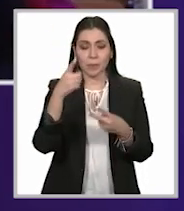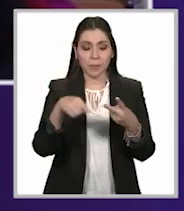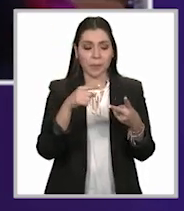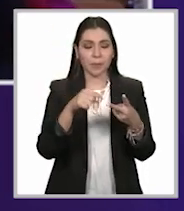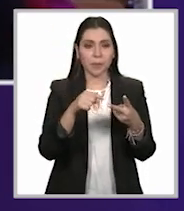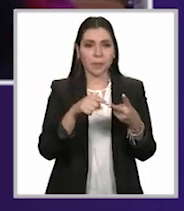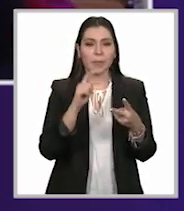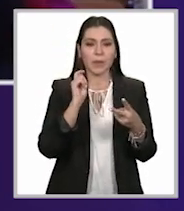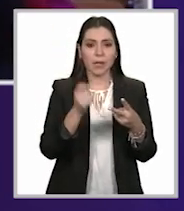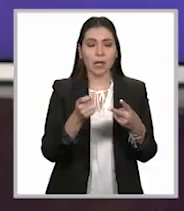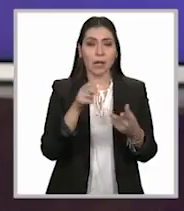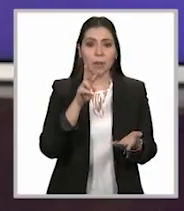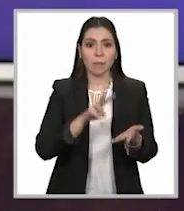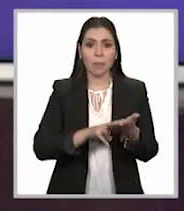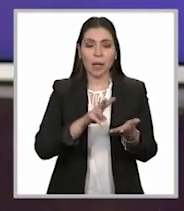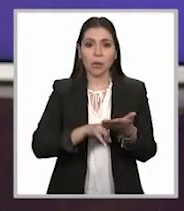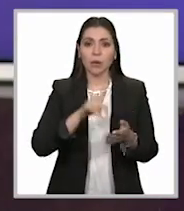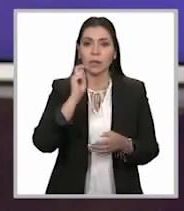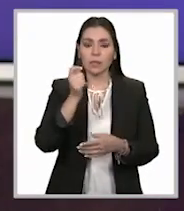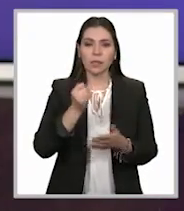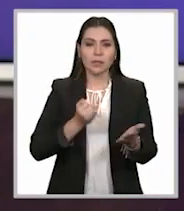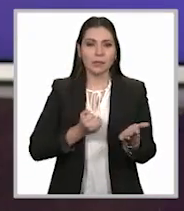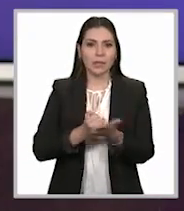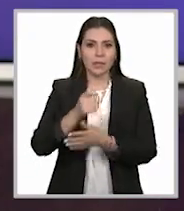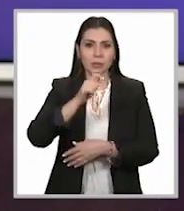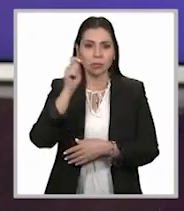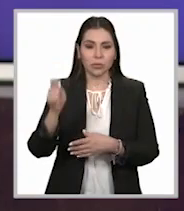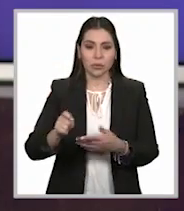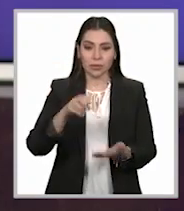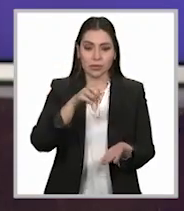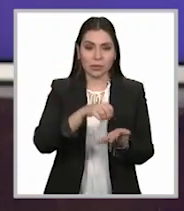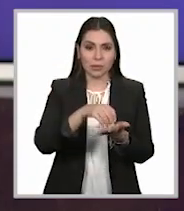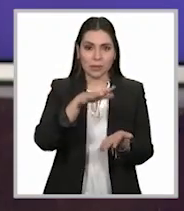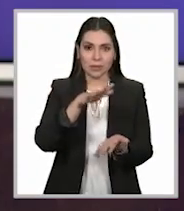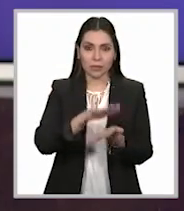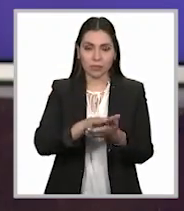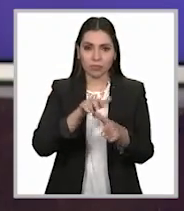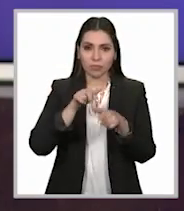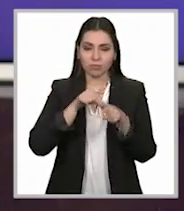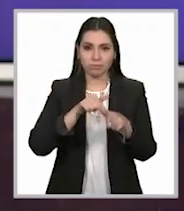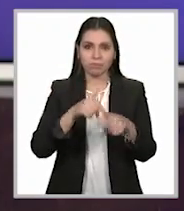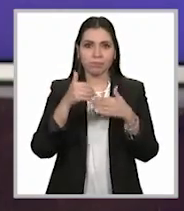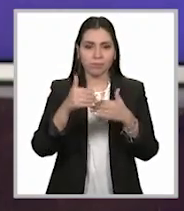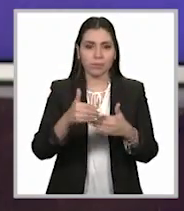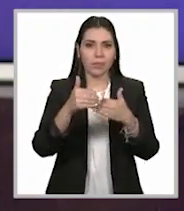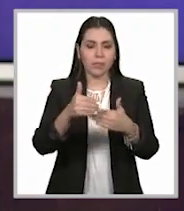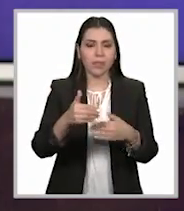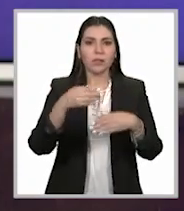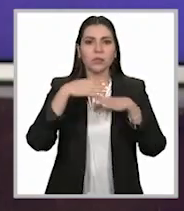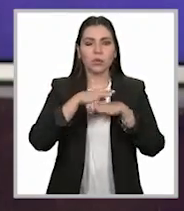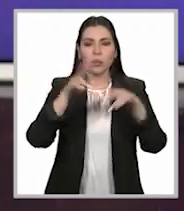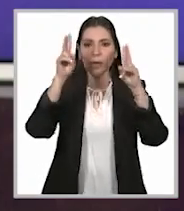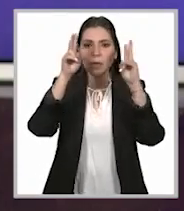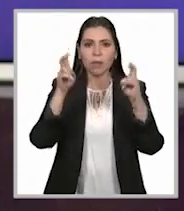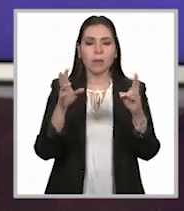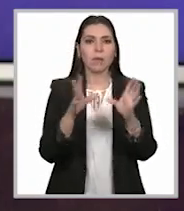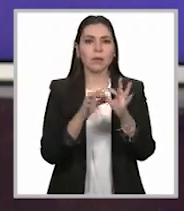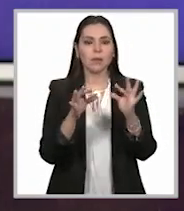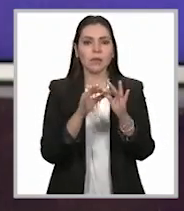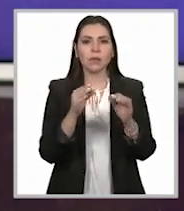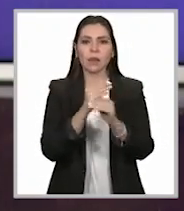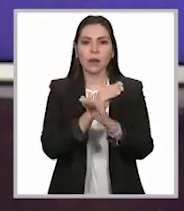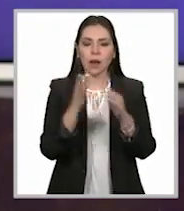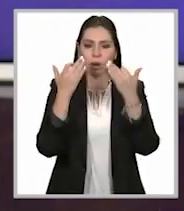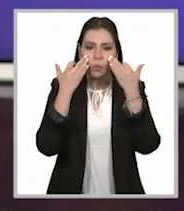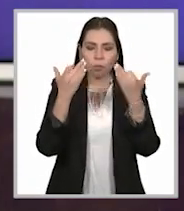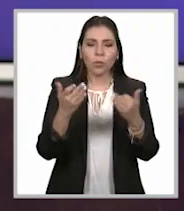precisamente la apertura de los precedentes y más bien de la jurisprudencia por precedentes, la apertura en términos de transparencia, en términos de